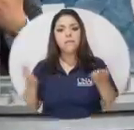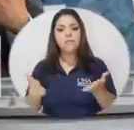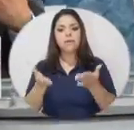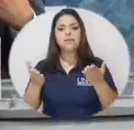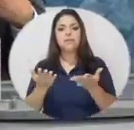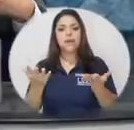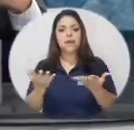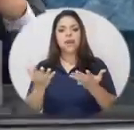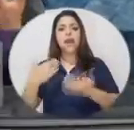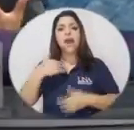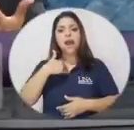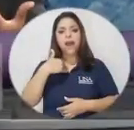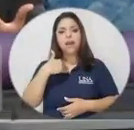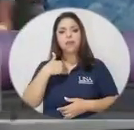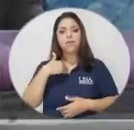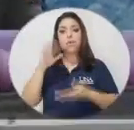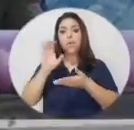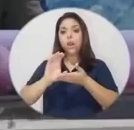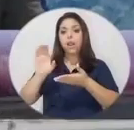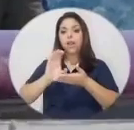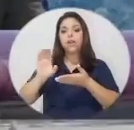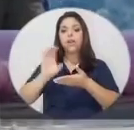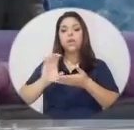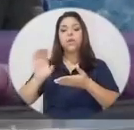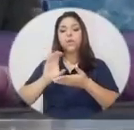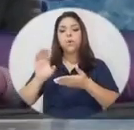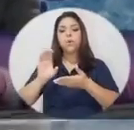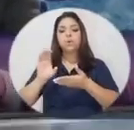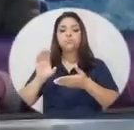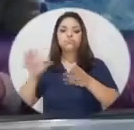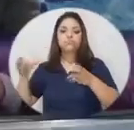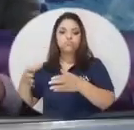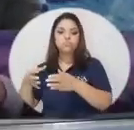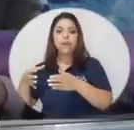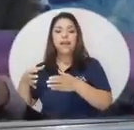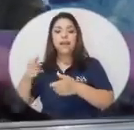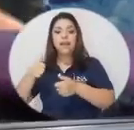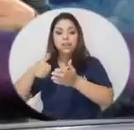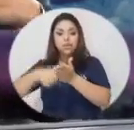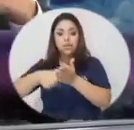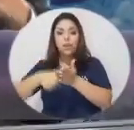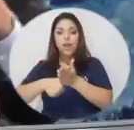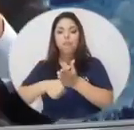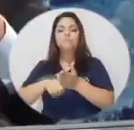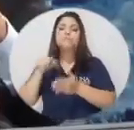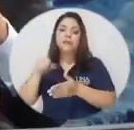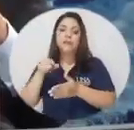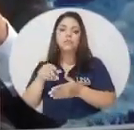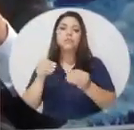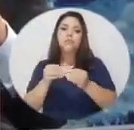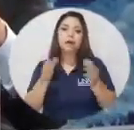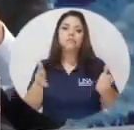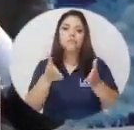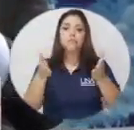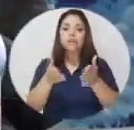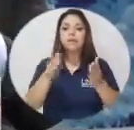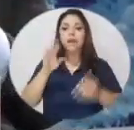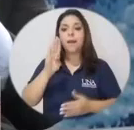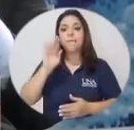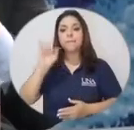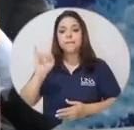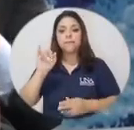un colegio electoral fomenta el bipartidismo. ¿Por qué? Porque generalmente toda elección en los Estados Unidos no